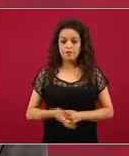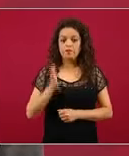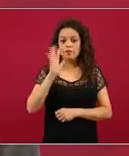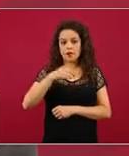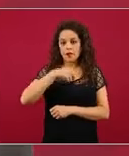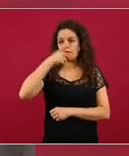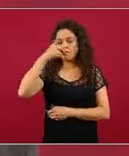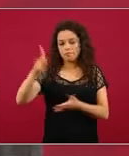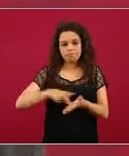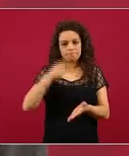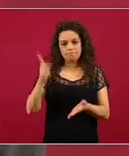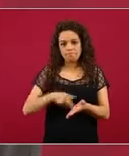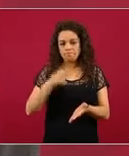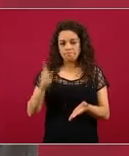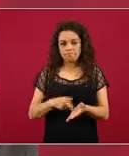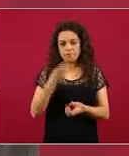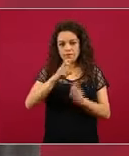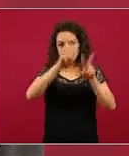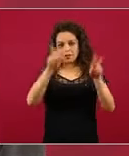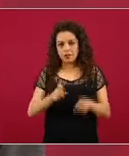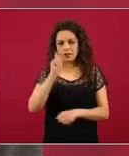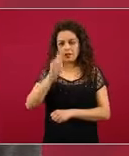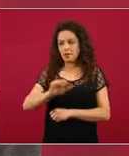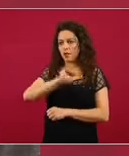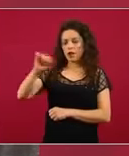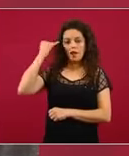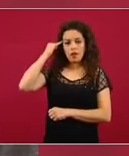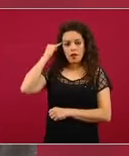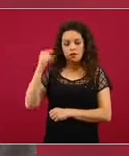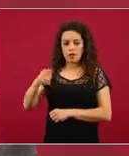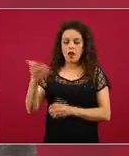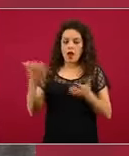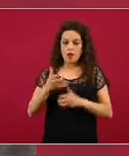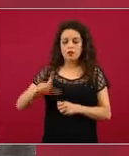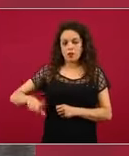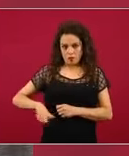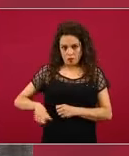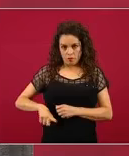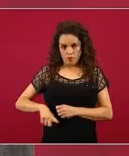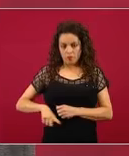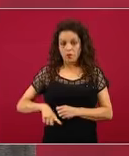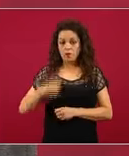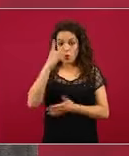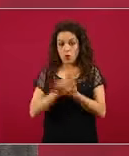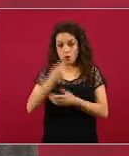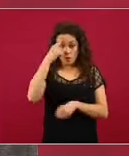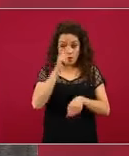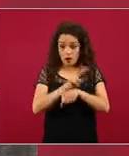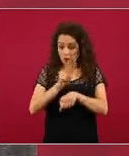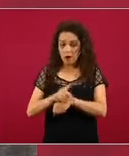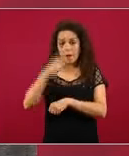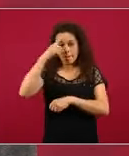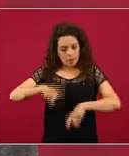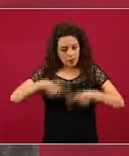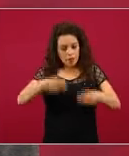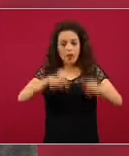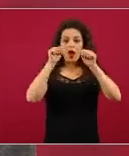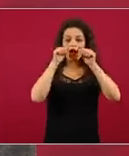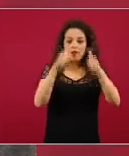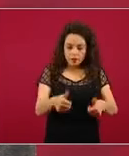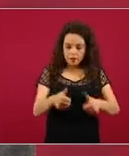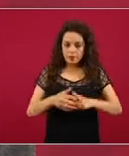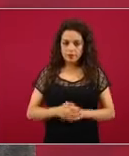zonas indígenas y de los mecanismos que tiene el gobierno, no solo para monitorear, sino para asistir a las zonas indígenas. Desde hace tiempo,